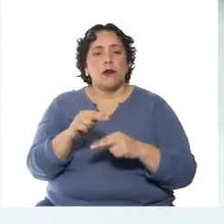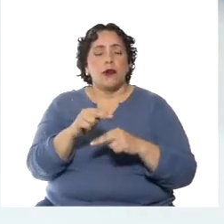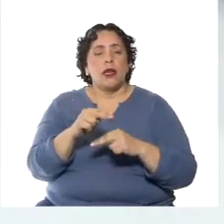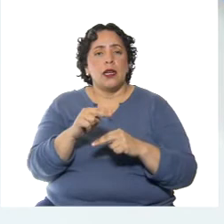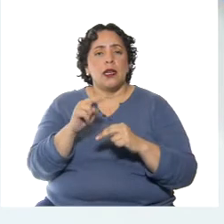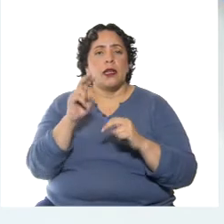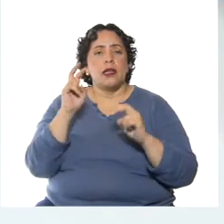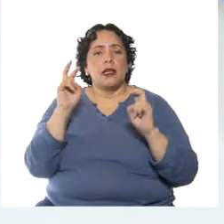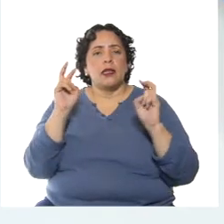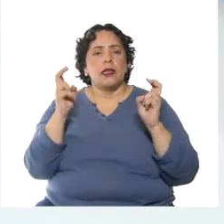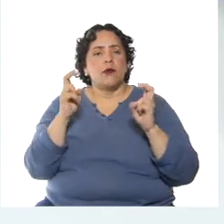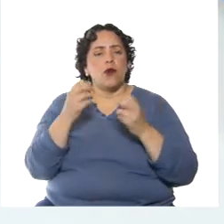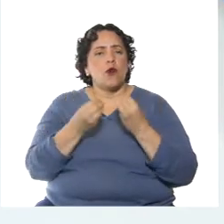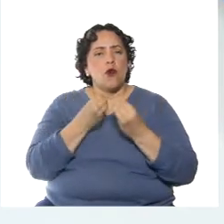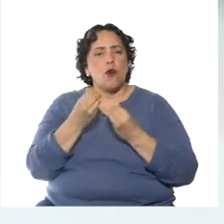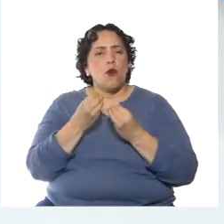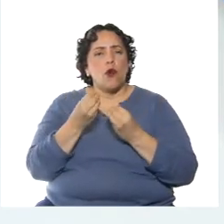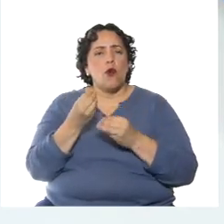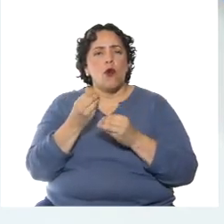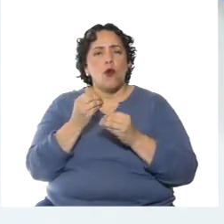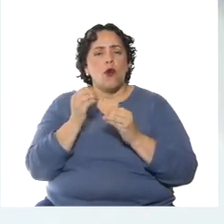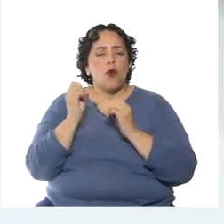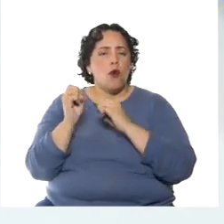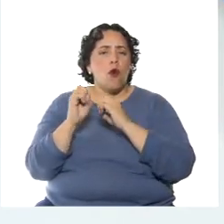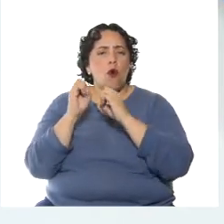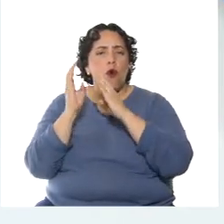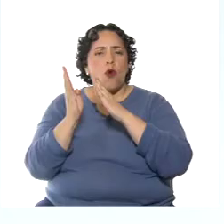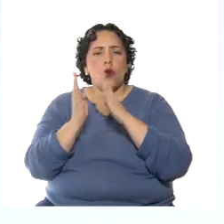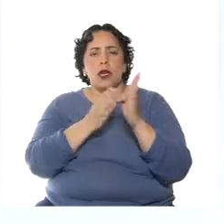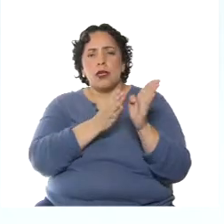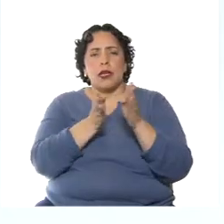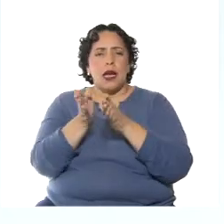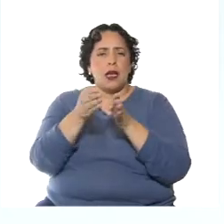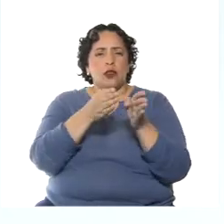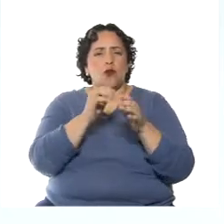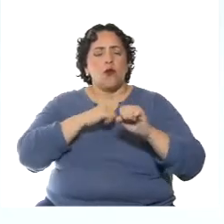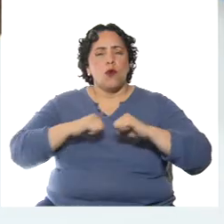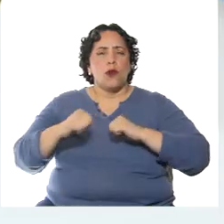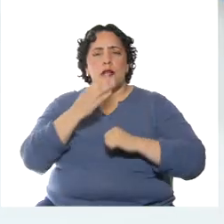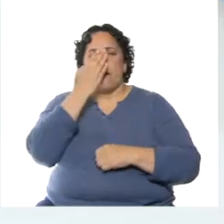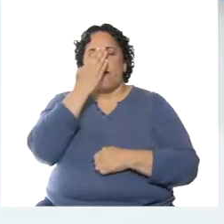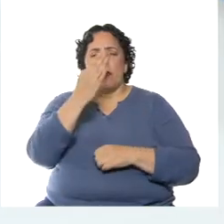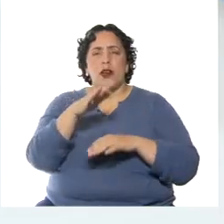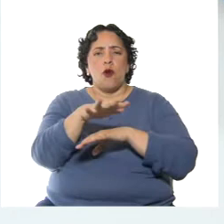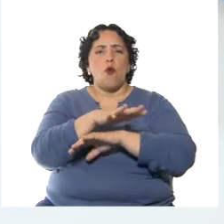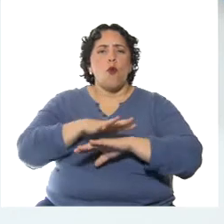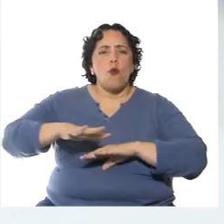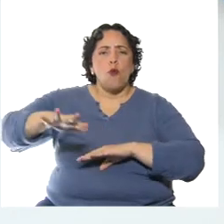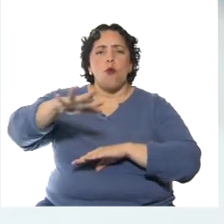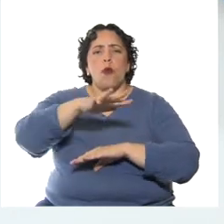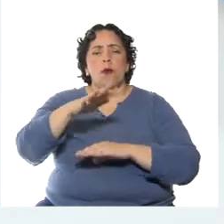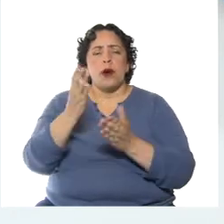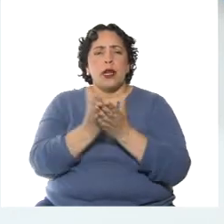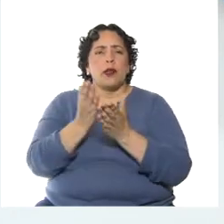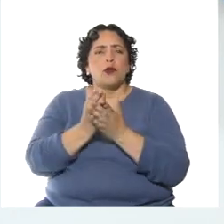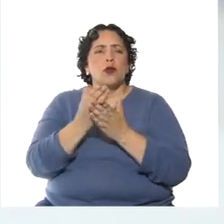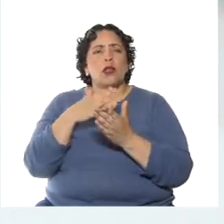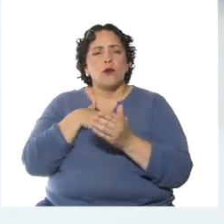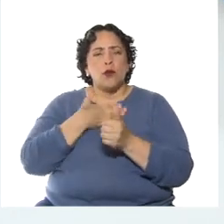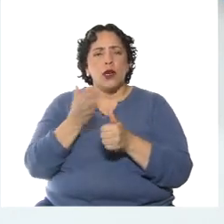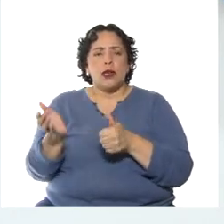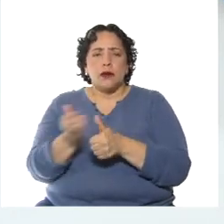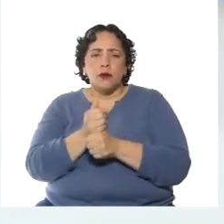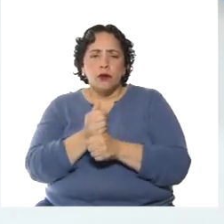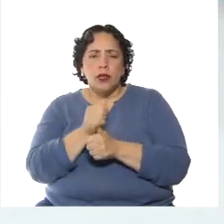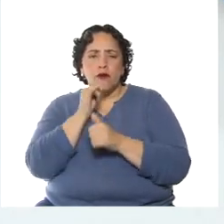el tema de la geografía. ¿Cómo aplicamos orientación y movilidad cuando estamos hablando frente a un mapa para que el estudiante pueda ubicar